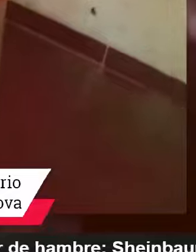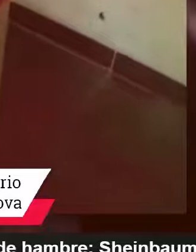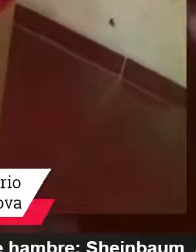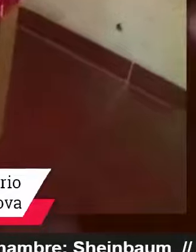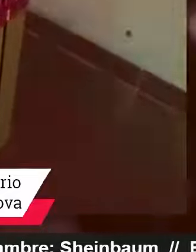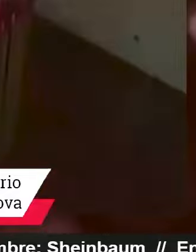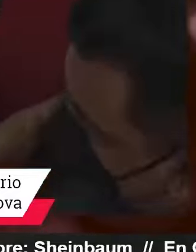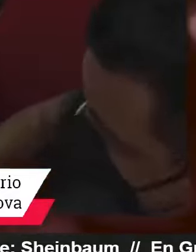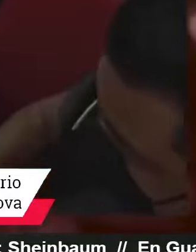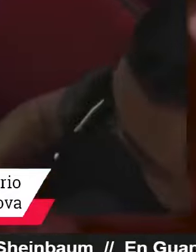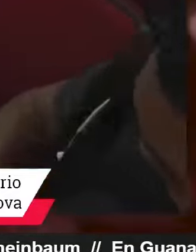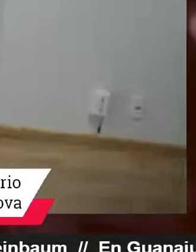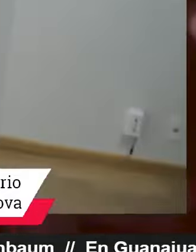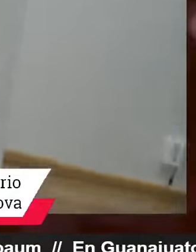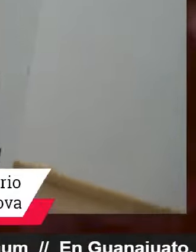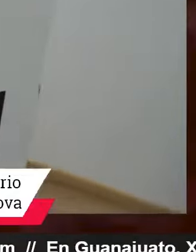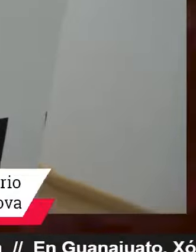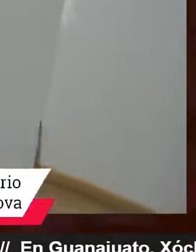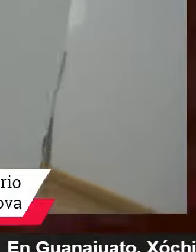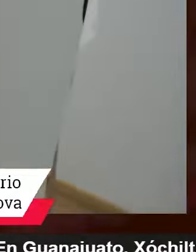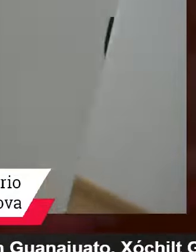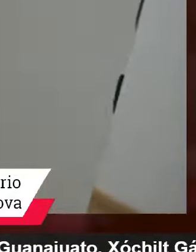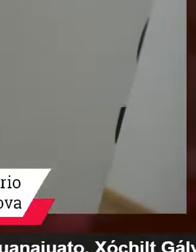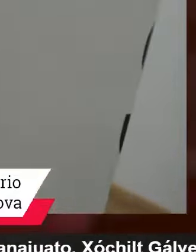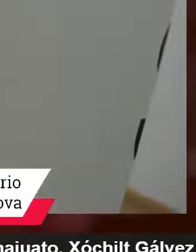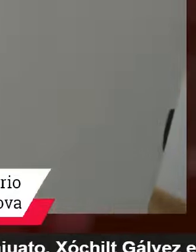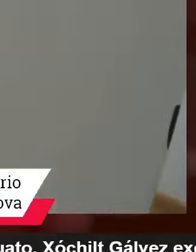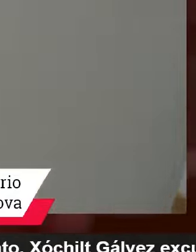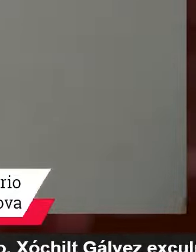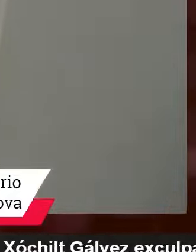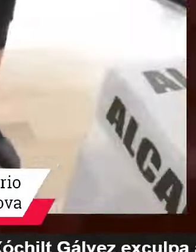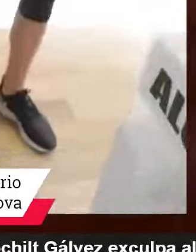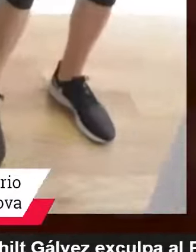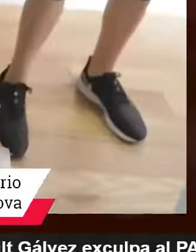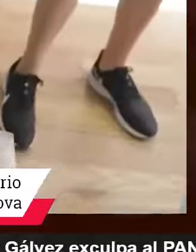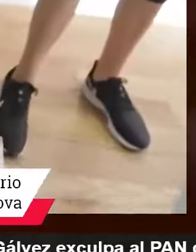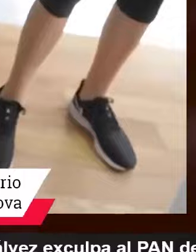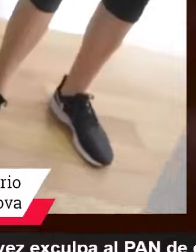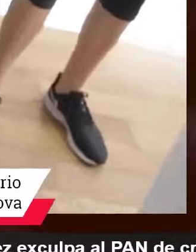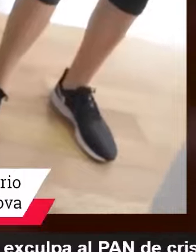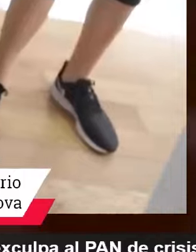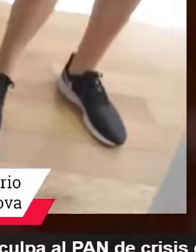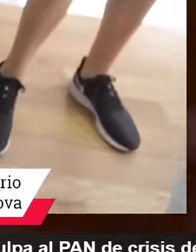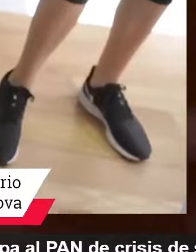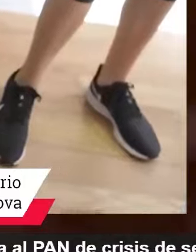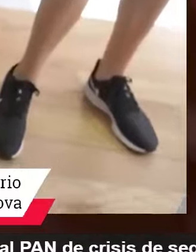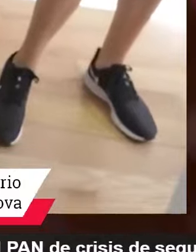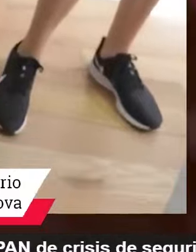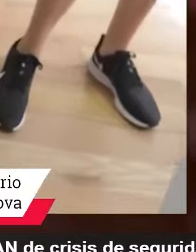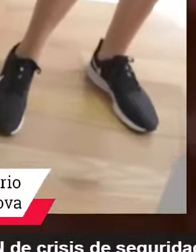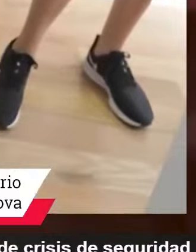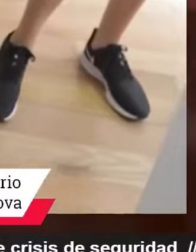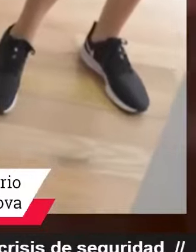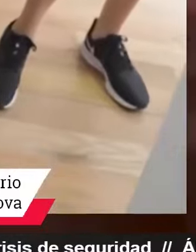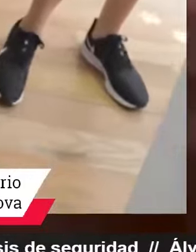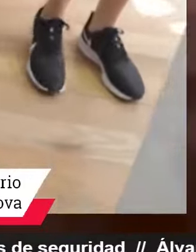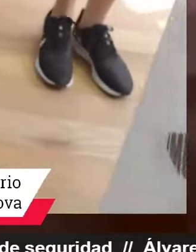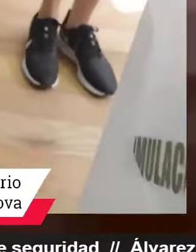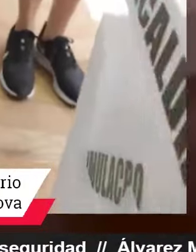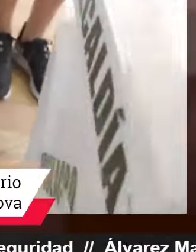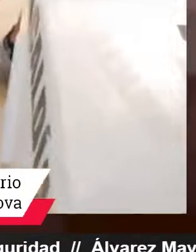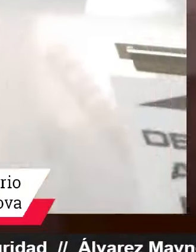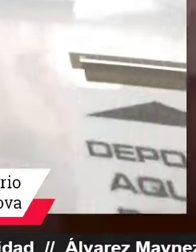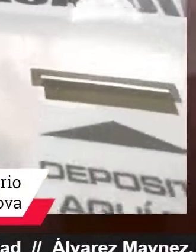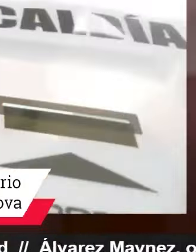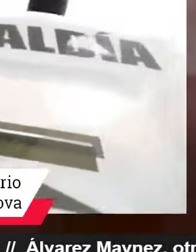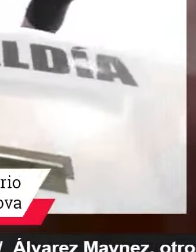Y es que resulta por ejemplo que en el momento en el que Lorenzo Córdoba eh tenía la presidencia de este